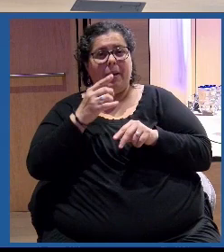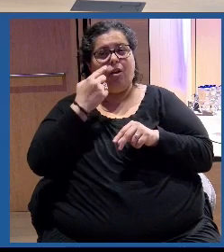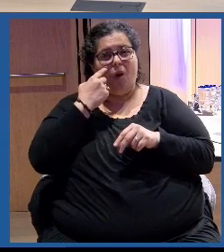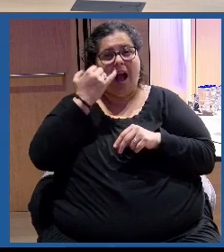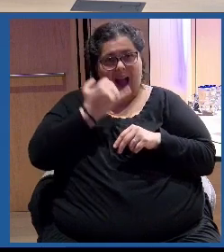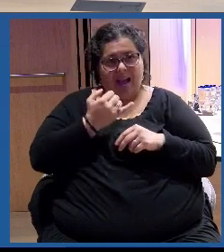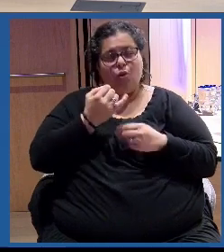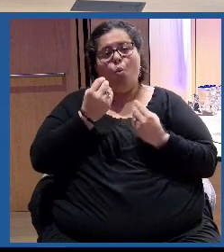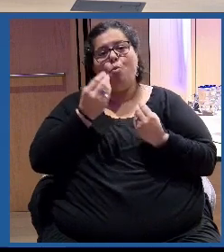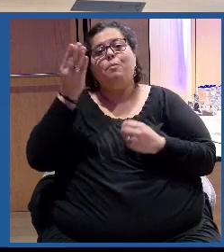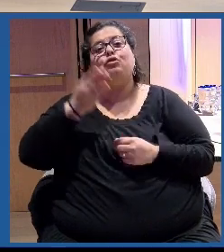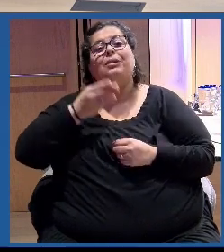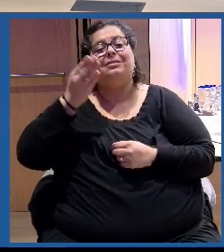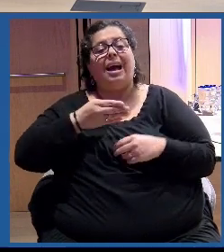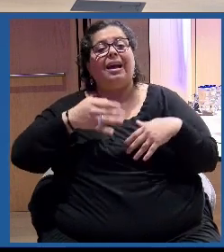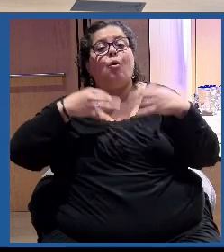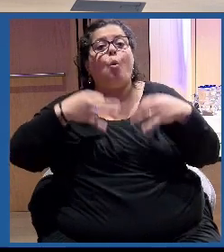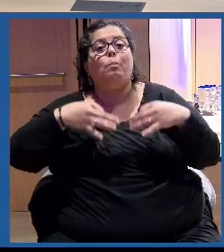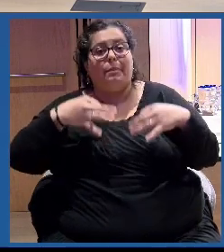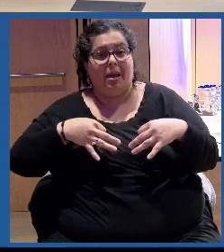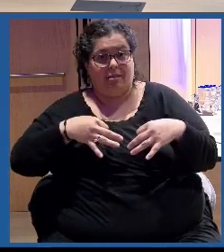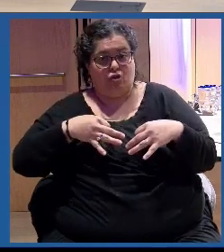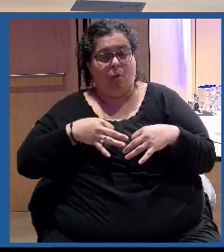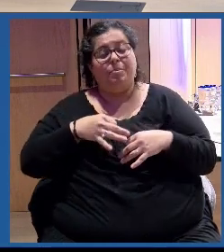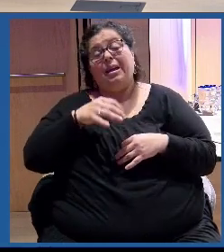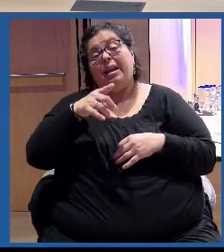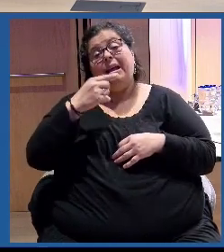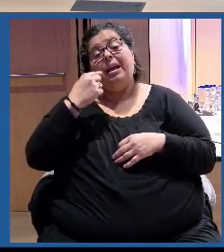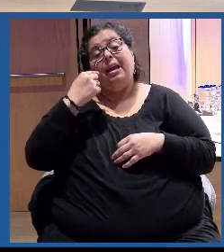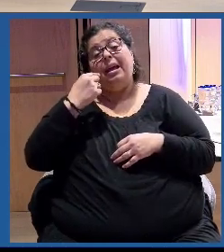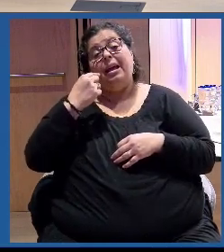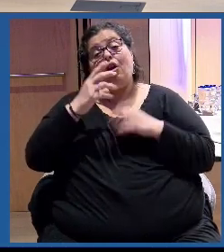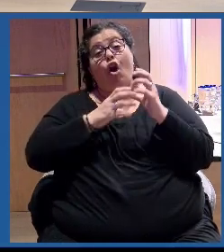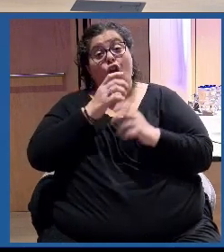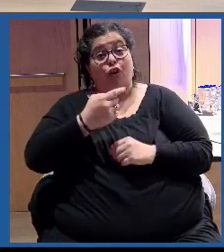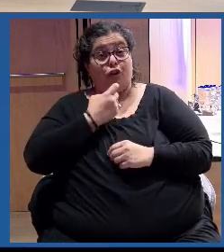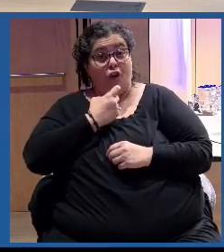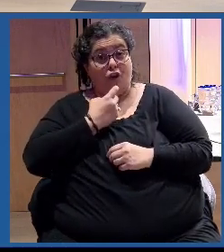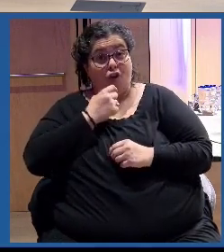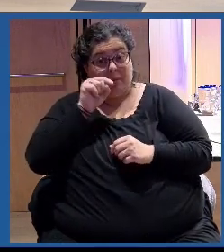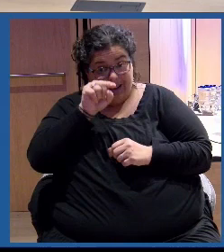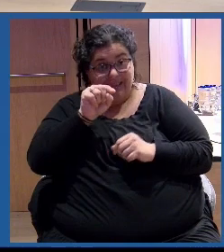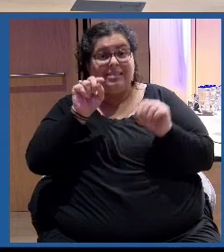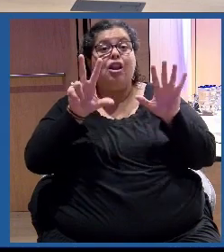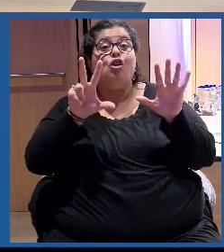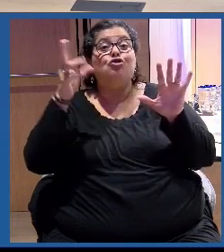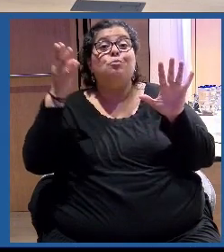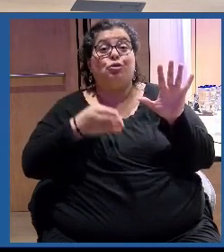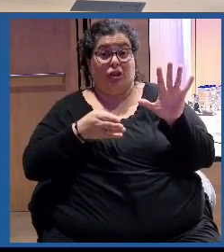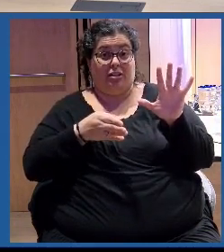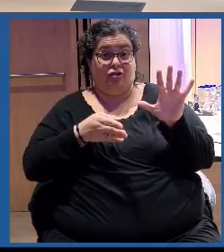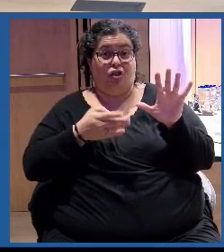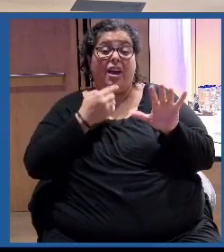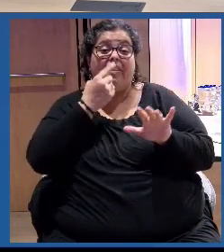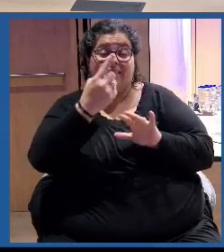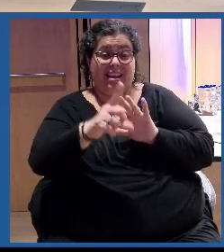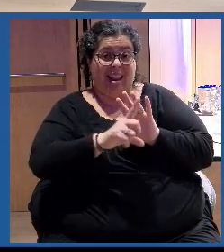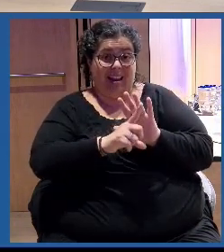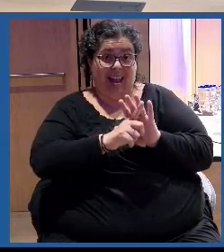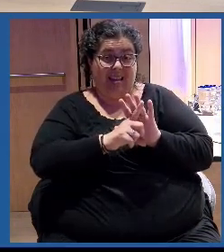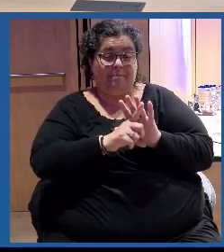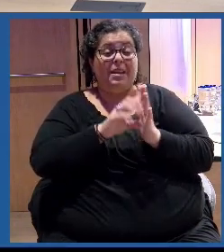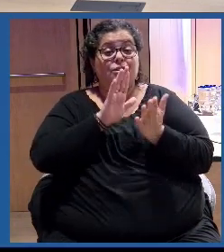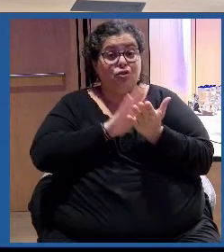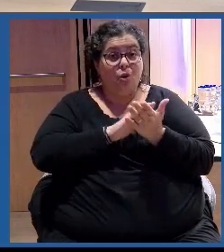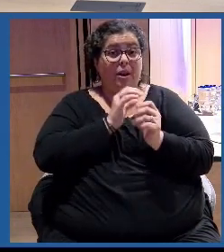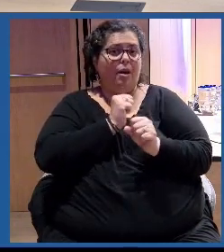de cumplimiento. El que está en rojo ahí es el 8% que sugiere la ley. En cuanto a lo laboral estamos